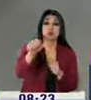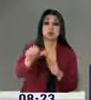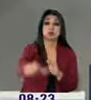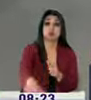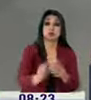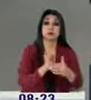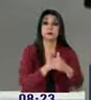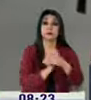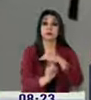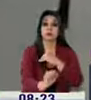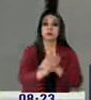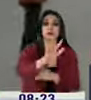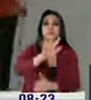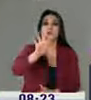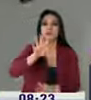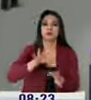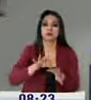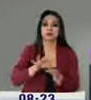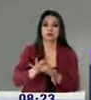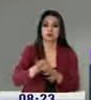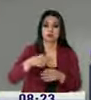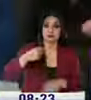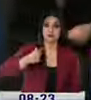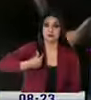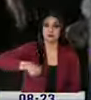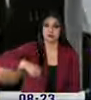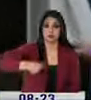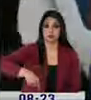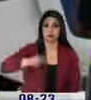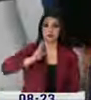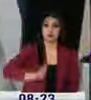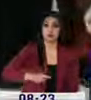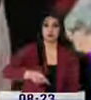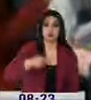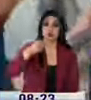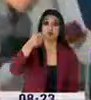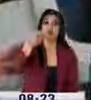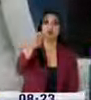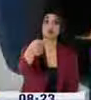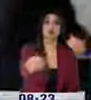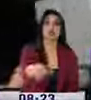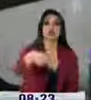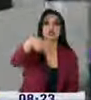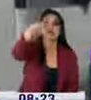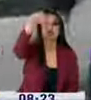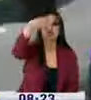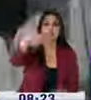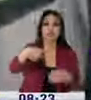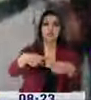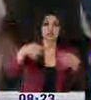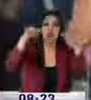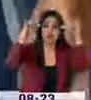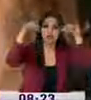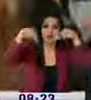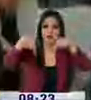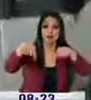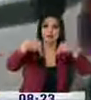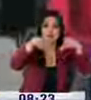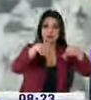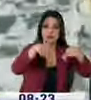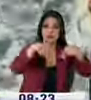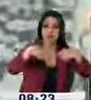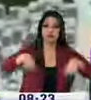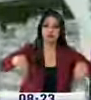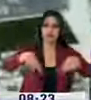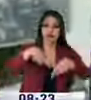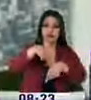durará 34 minutos desde Quitumbe al sur de la ciudad a El Labrador en el norte. De allí se reducen